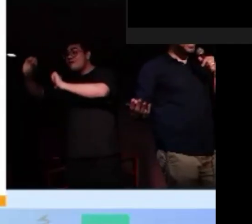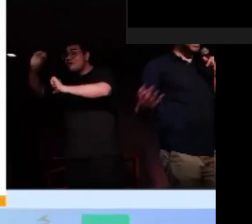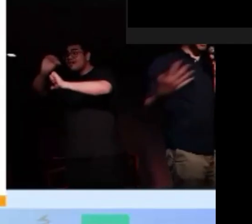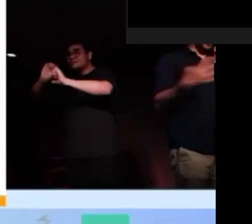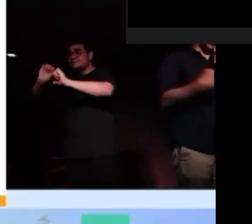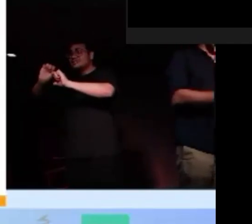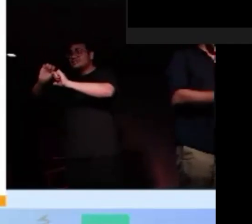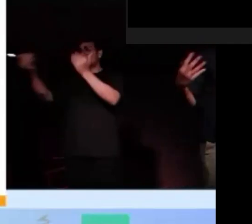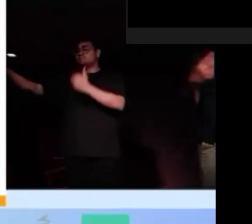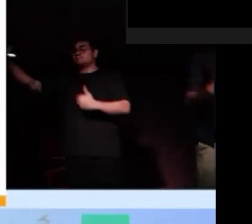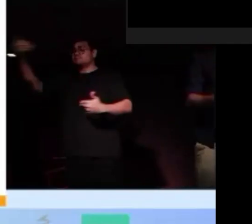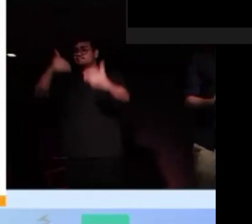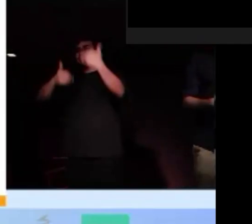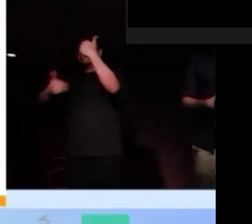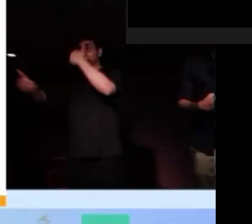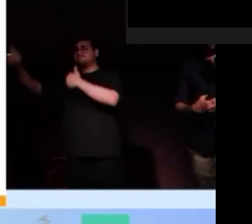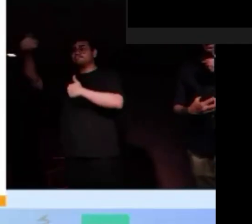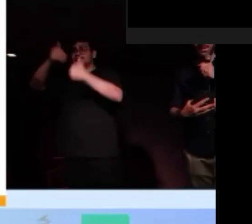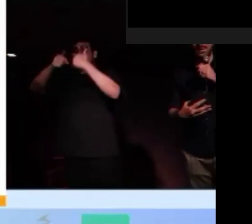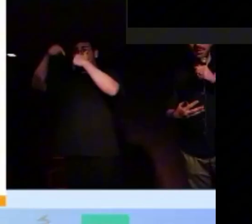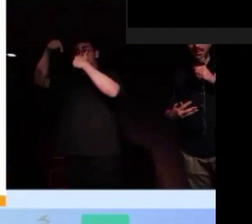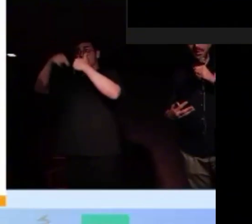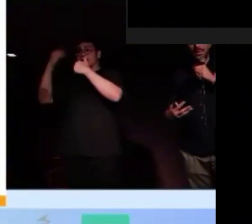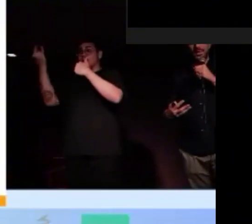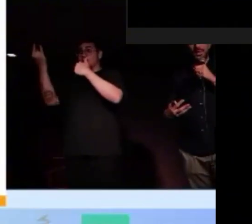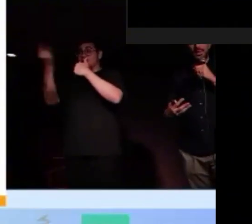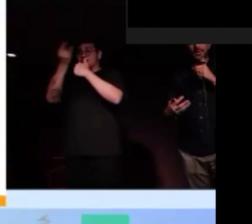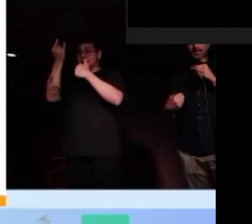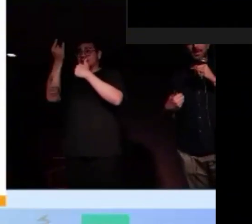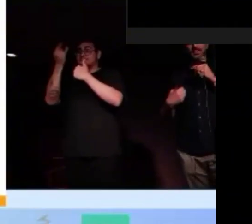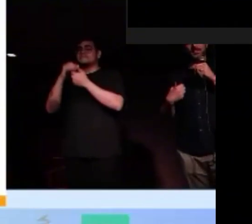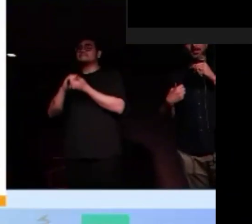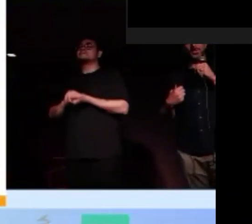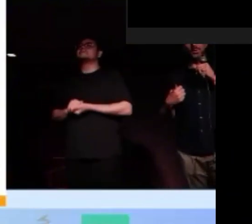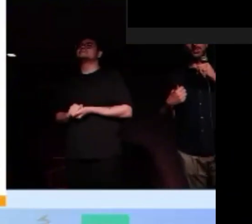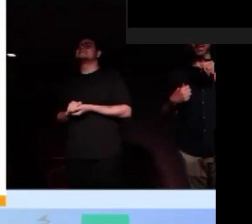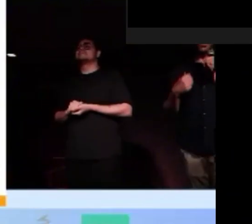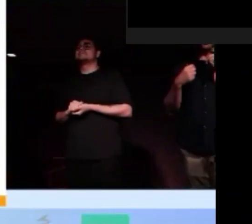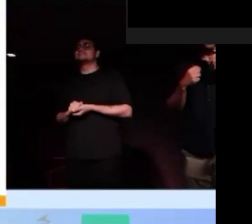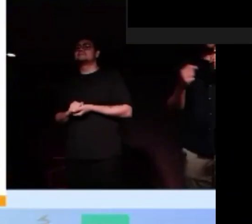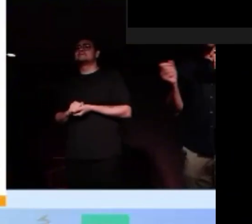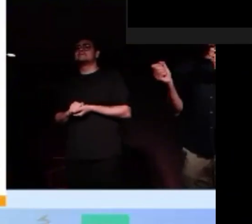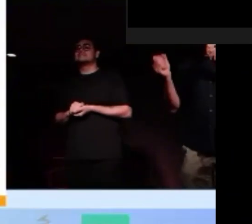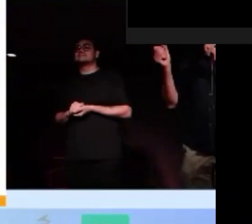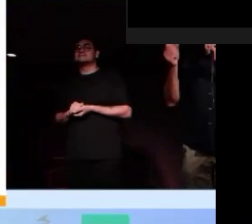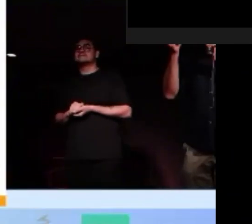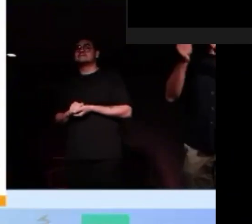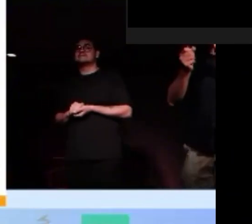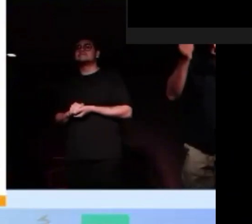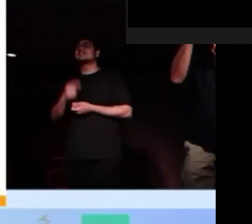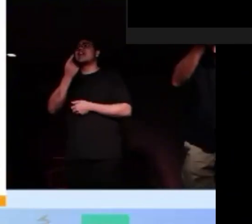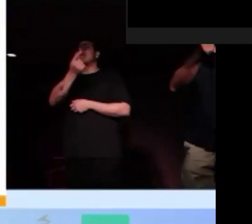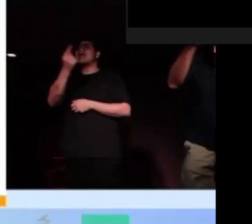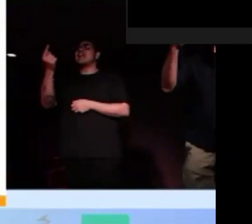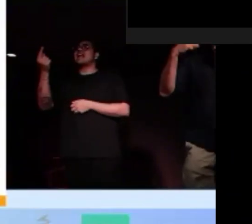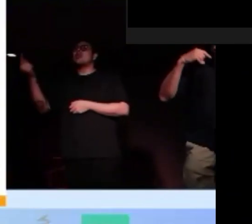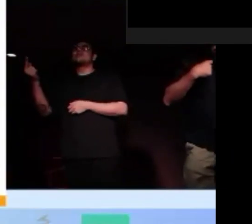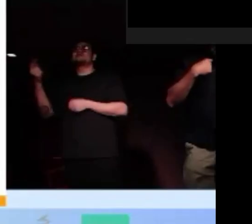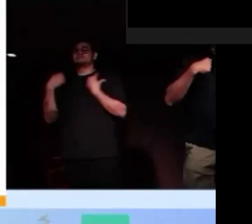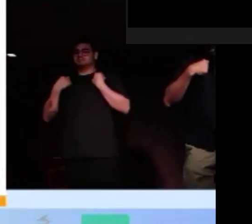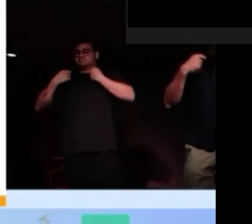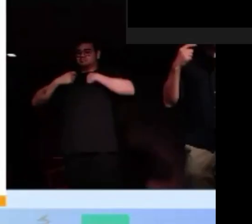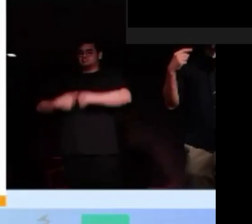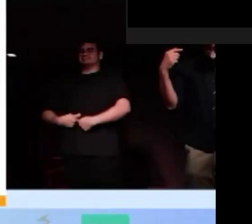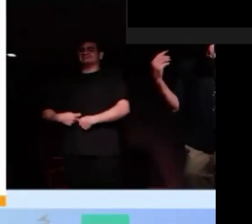la escuela Gabriela Mistral, venían a la universidad. En ese momento cada uno teníamos preparado su propio guardapolvo con su